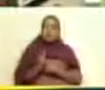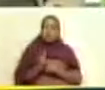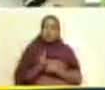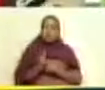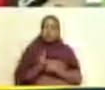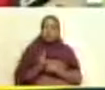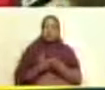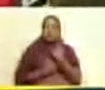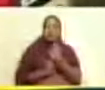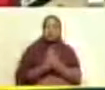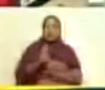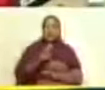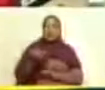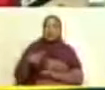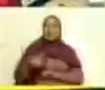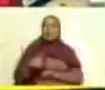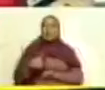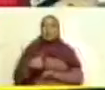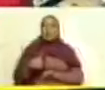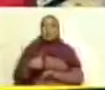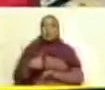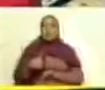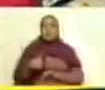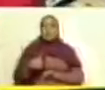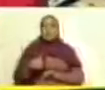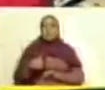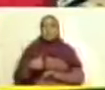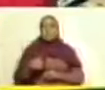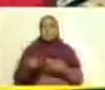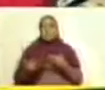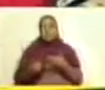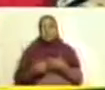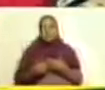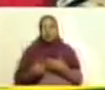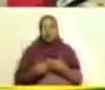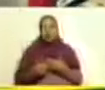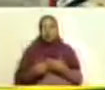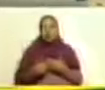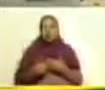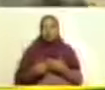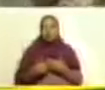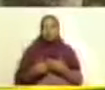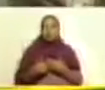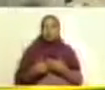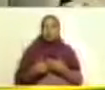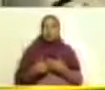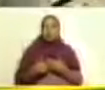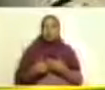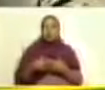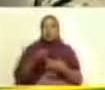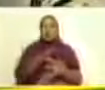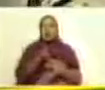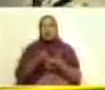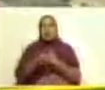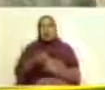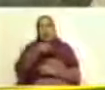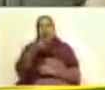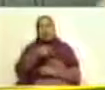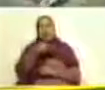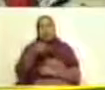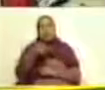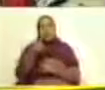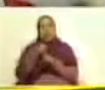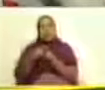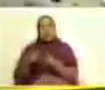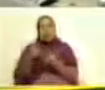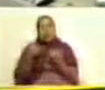es desapercibido. Y es no ahora solamente. Además, la geopolítica tiene